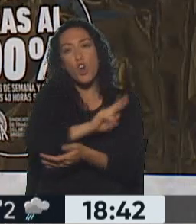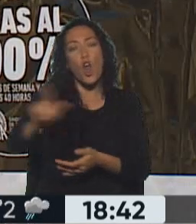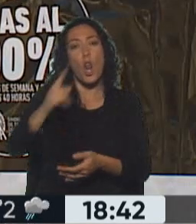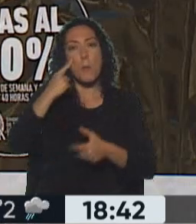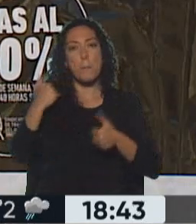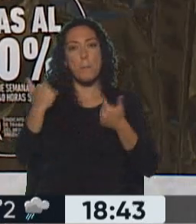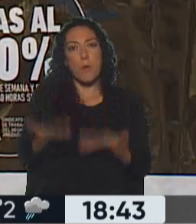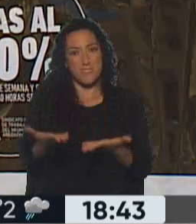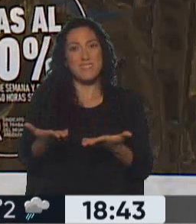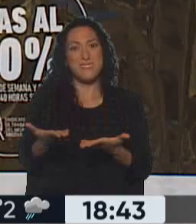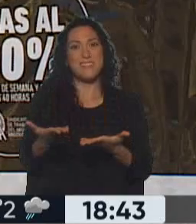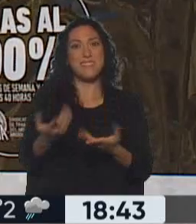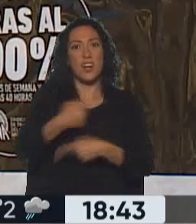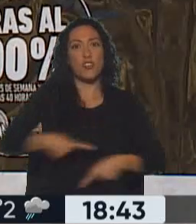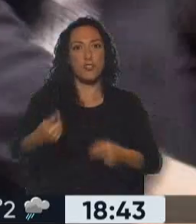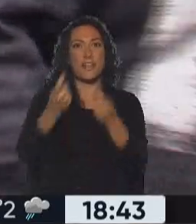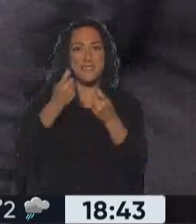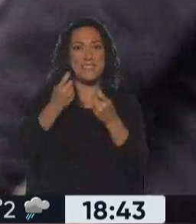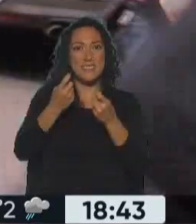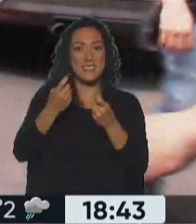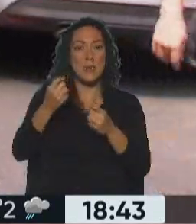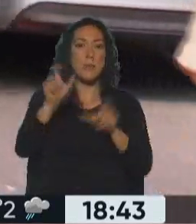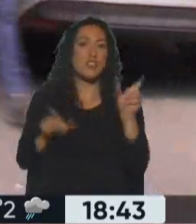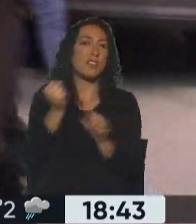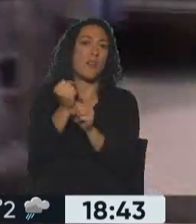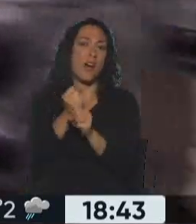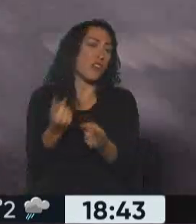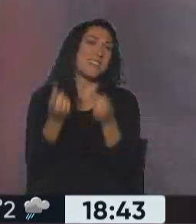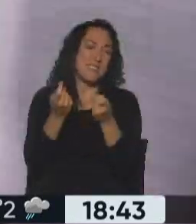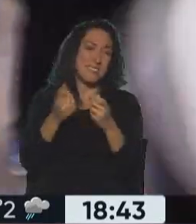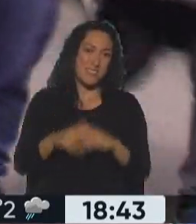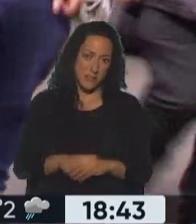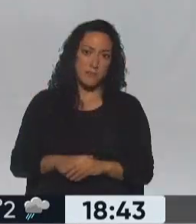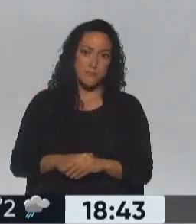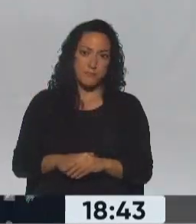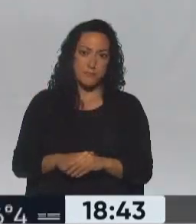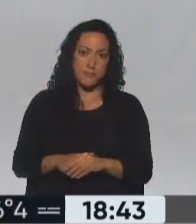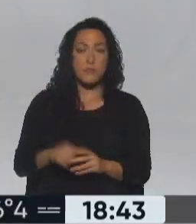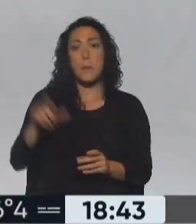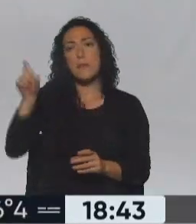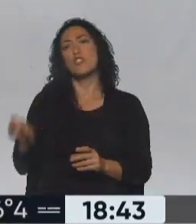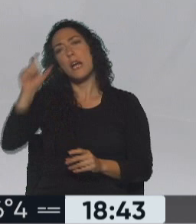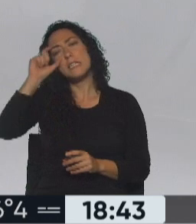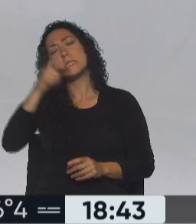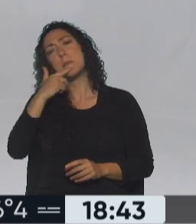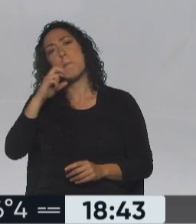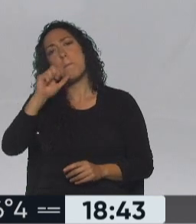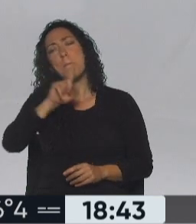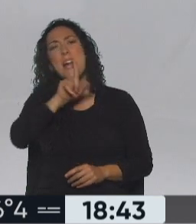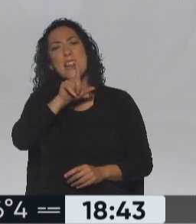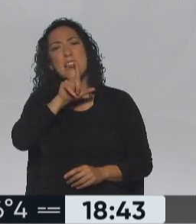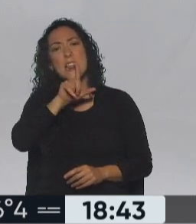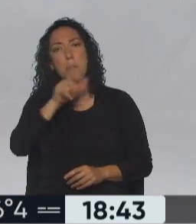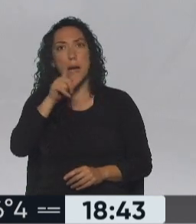reflejar lo que necesita y lo que demanda toda la clase trabajadora. Ahora, estas declaraciones de Esper por momentos